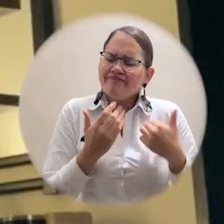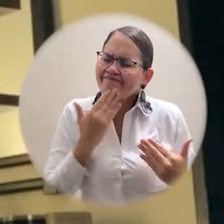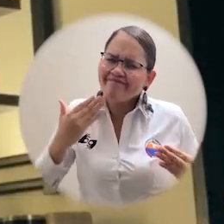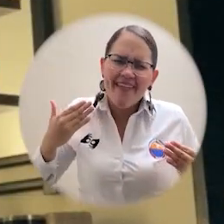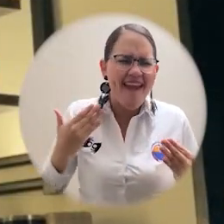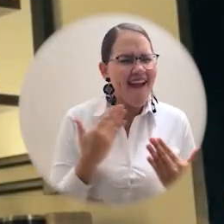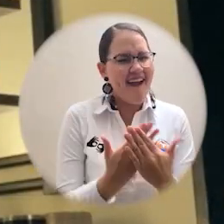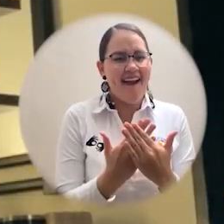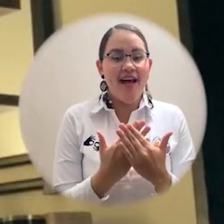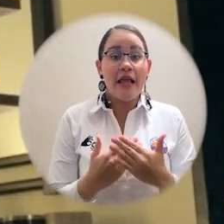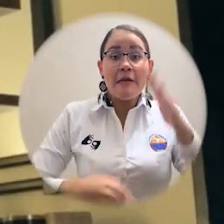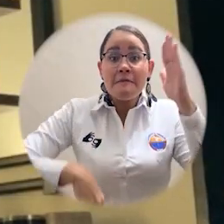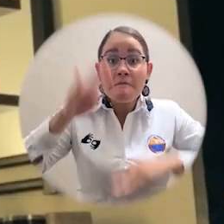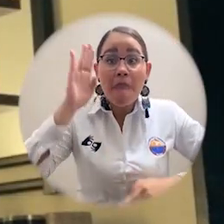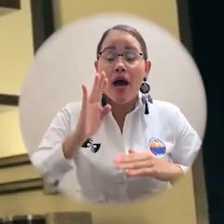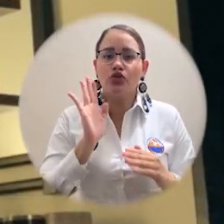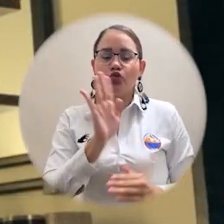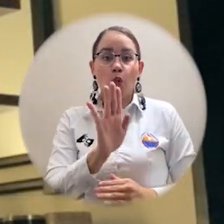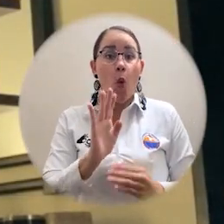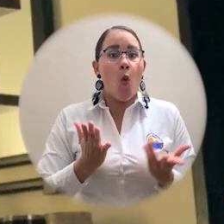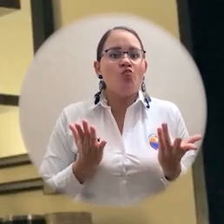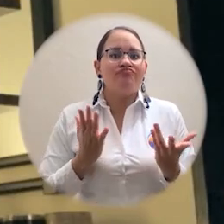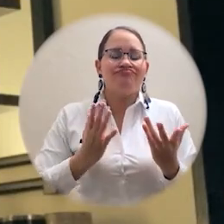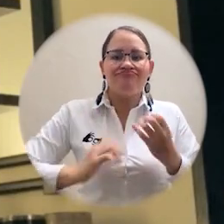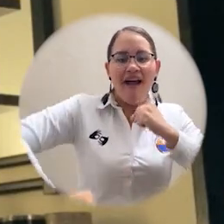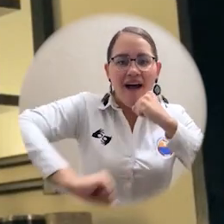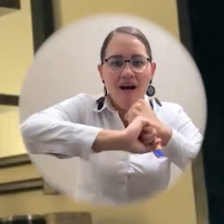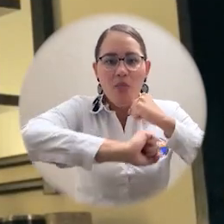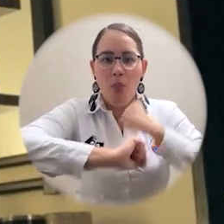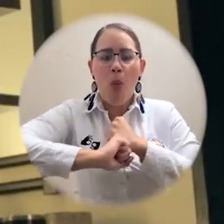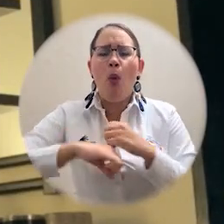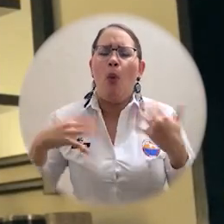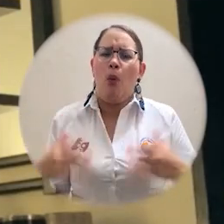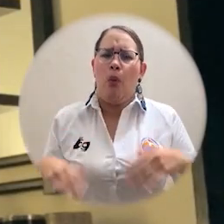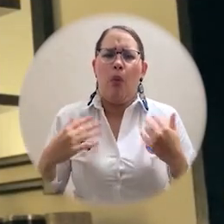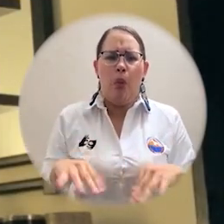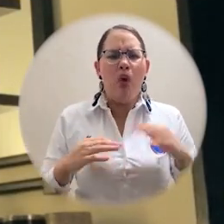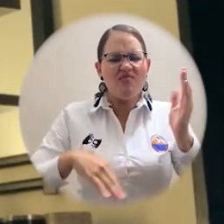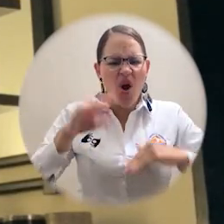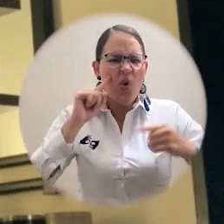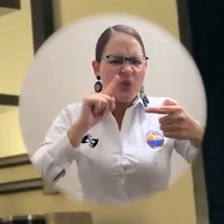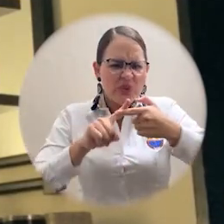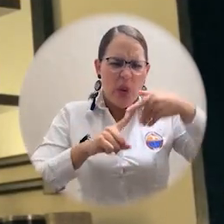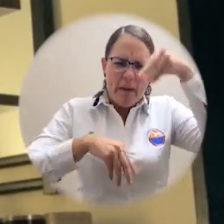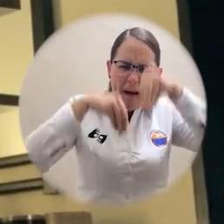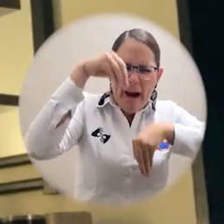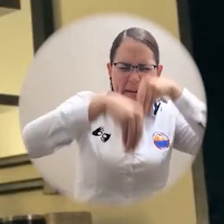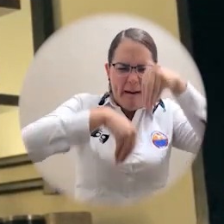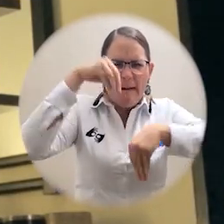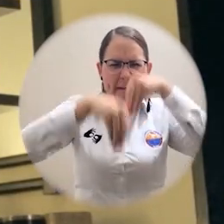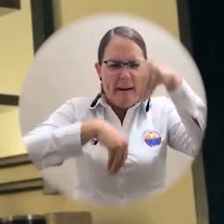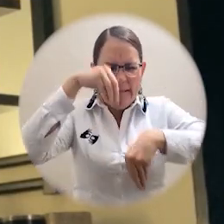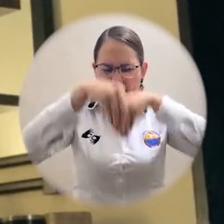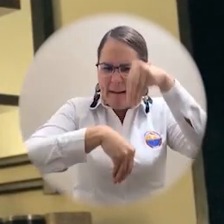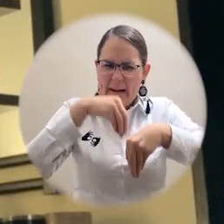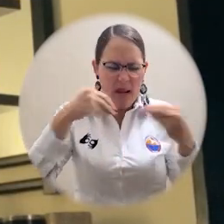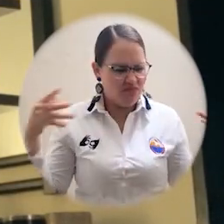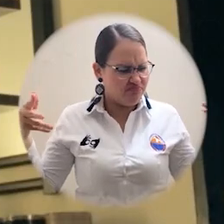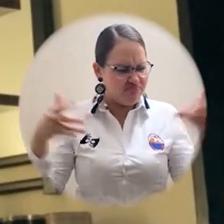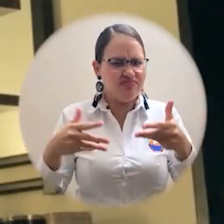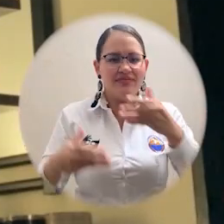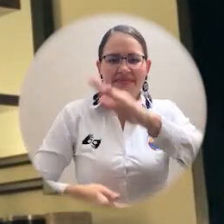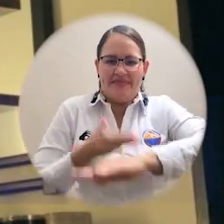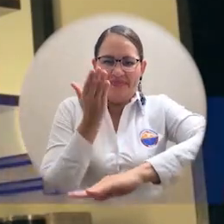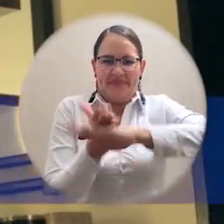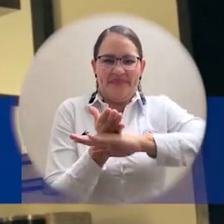los agradecimientos por el apoyo y las condiciones para poder construir